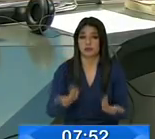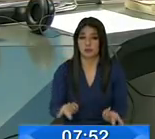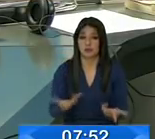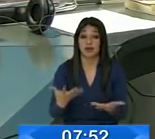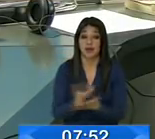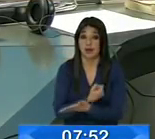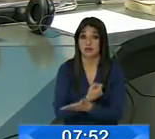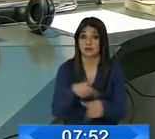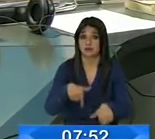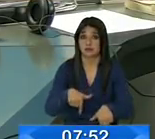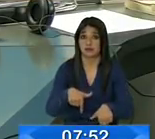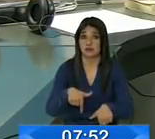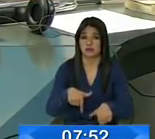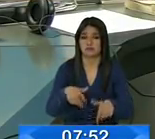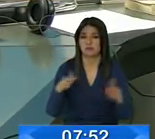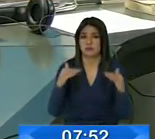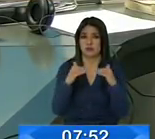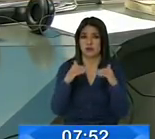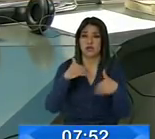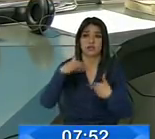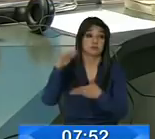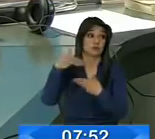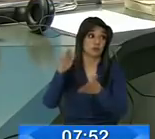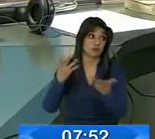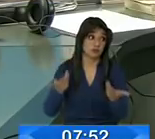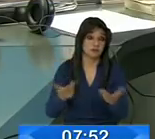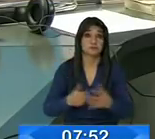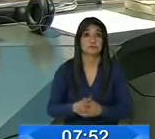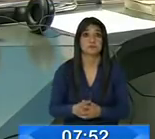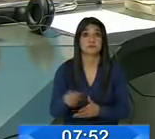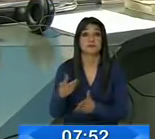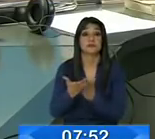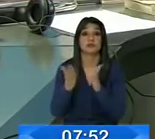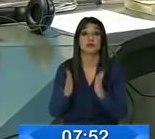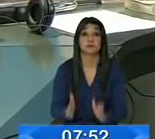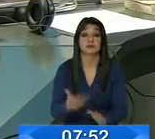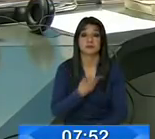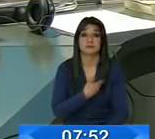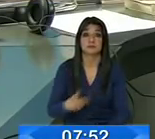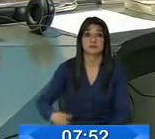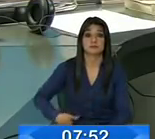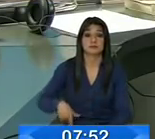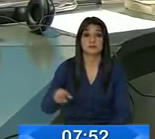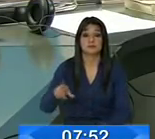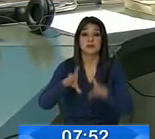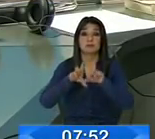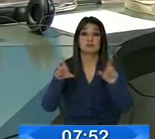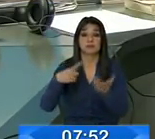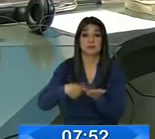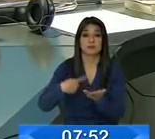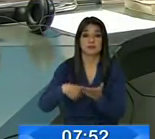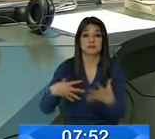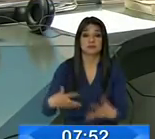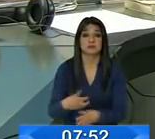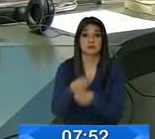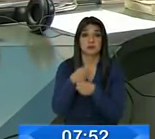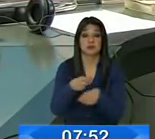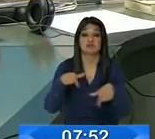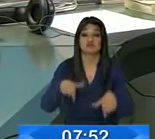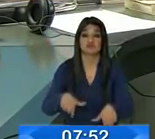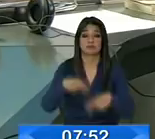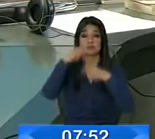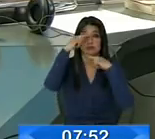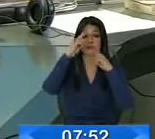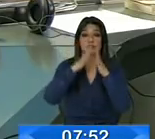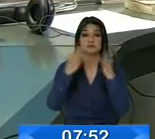los precios de las acciones, que es el equivalente a exportar. El economista Ramiro Crespo, presidente de Analytica Security, aquí en el noticiero